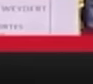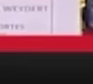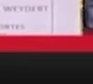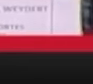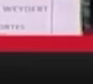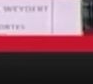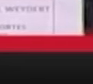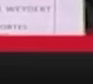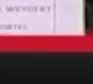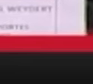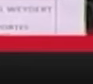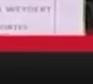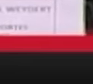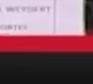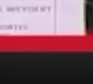es un terreno,